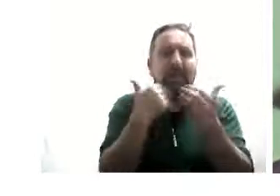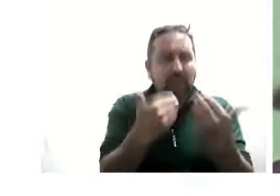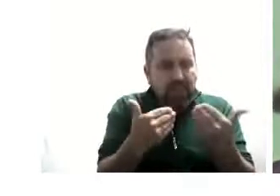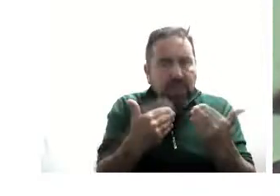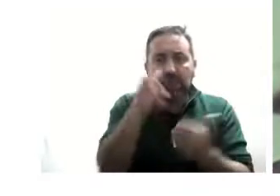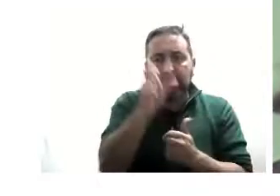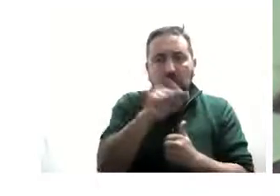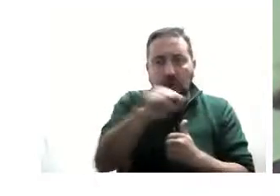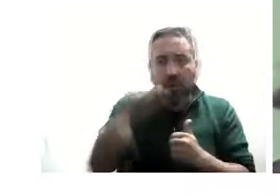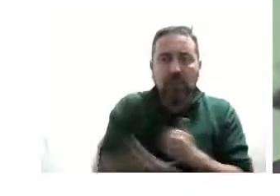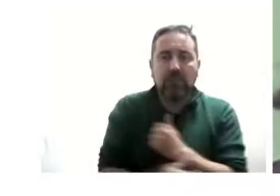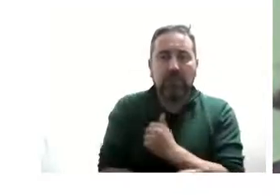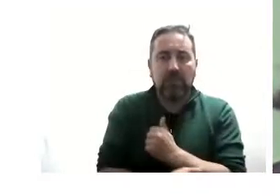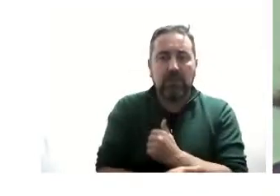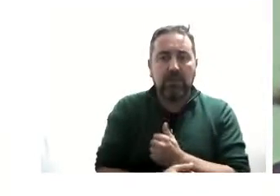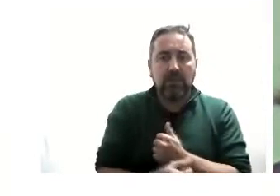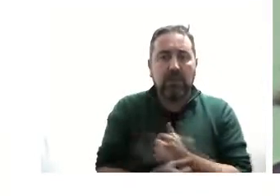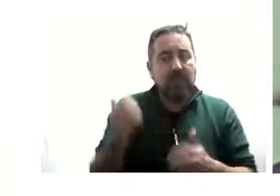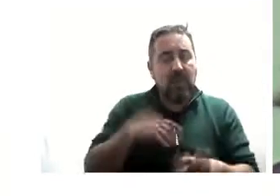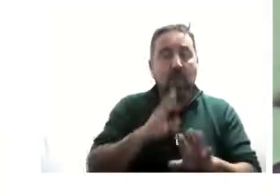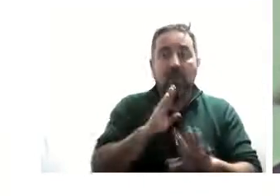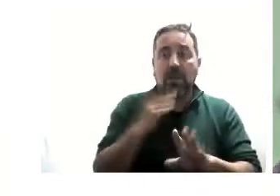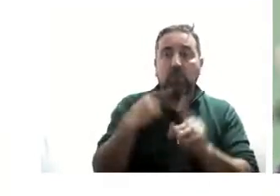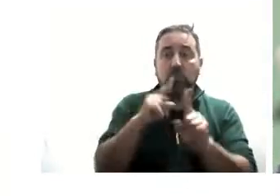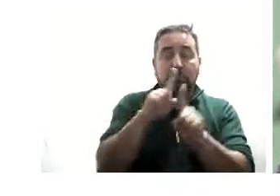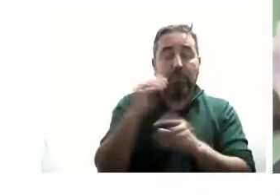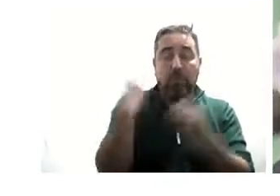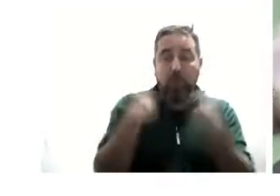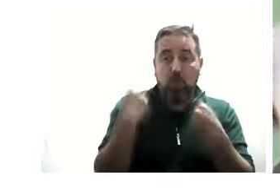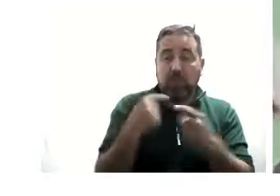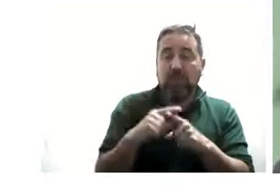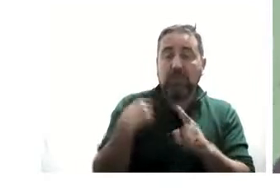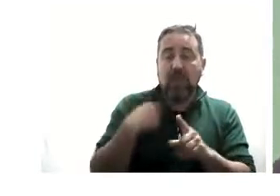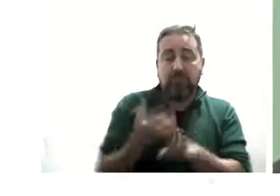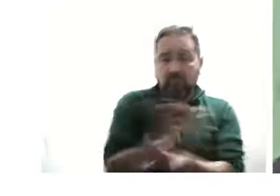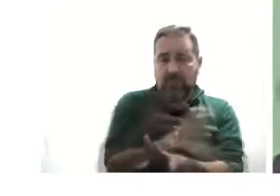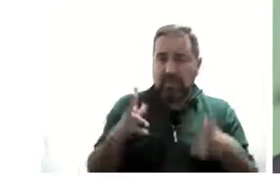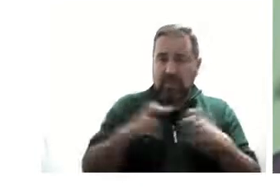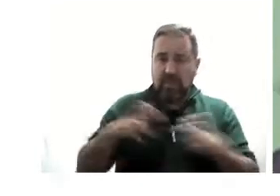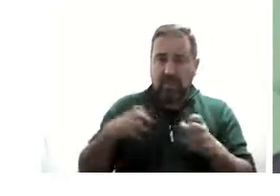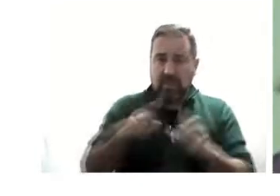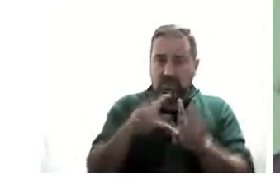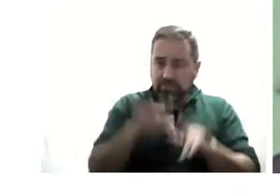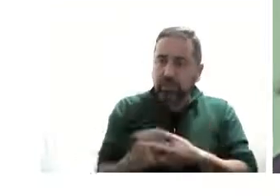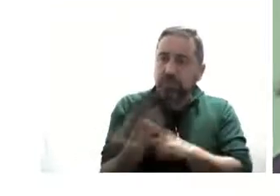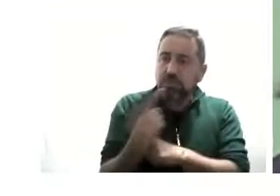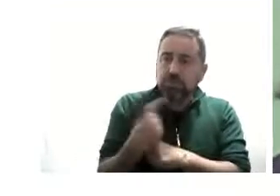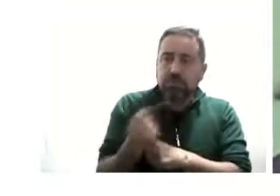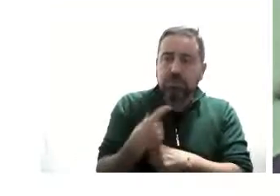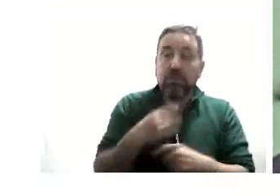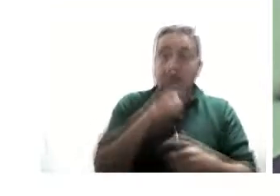las personas que nos habéis anticipado vuestras preguntas por escrito, porque esto nos facilita bastante